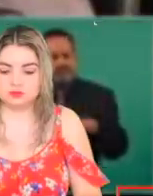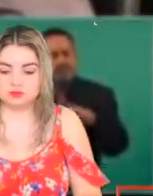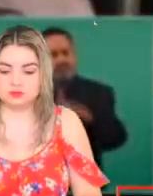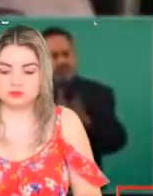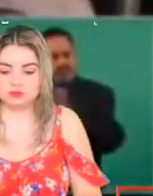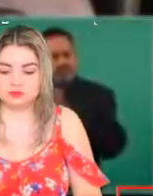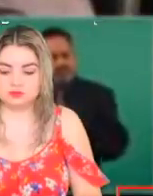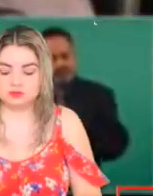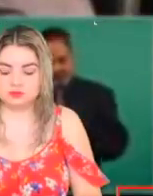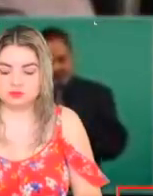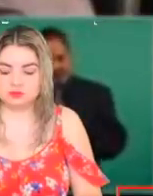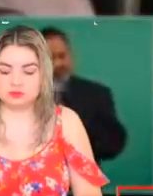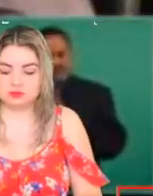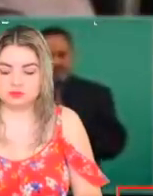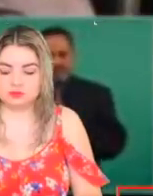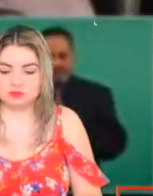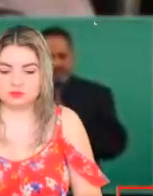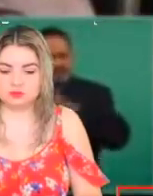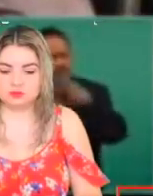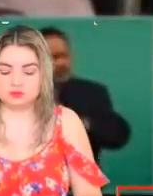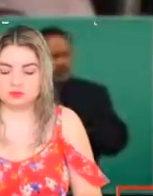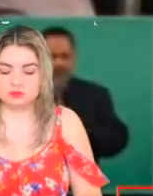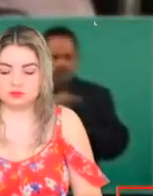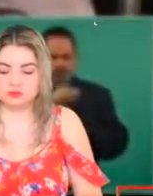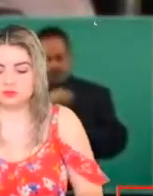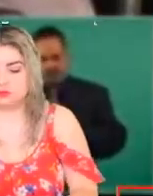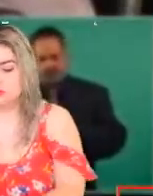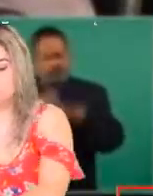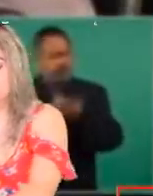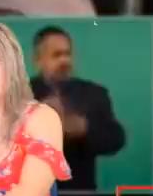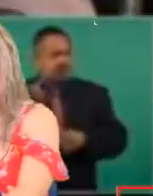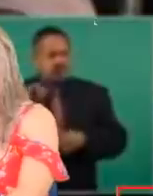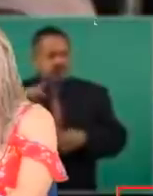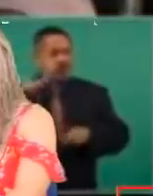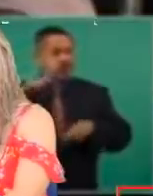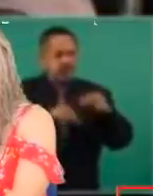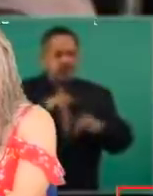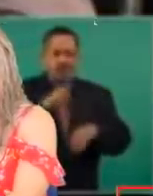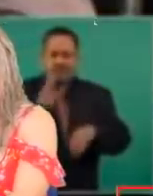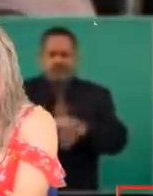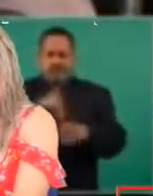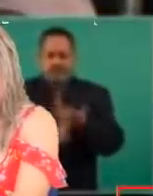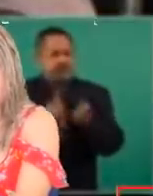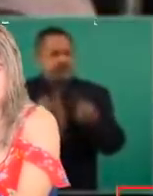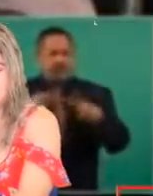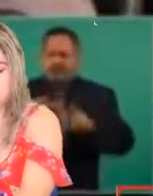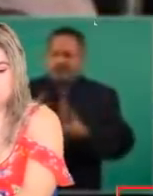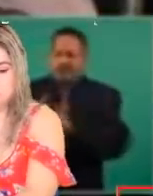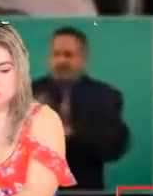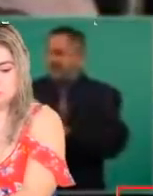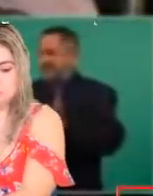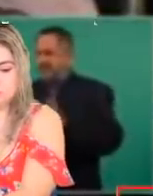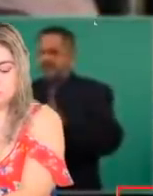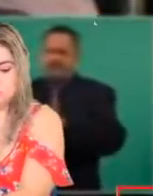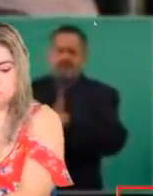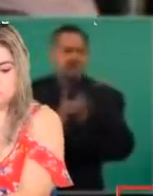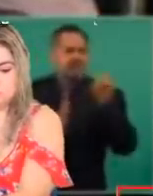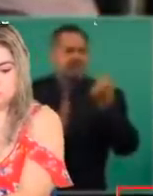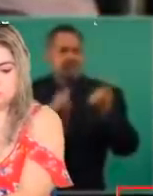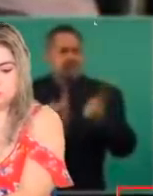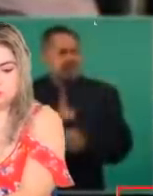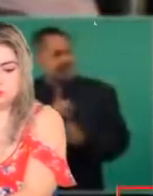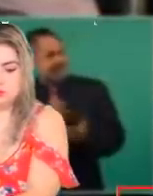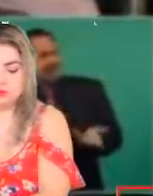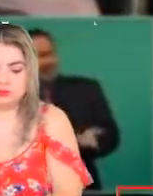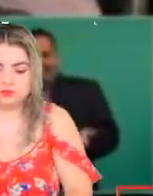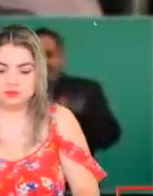pedir a usted, que en Baja California vaya y ponga orden en estos funcionarios, porque cada día hay más invasiones, más despojos, y pareciera